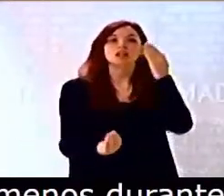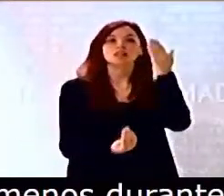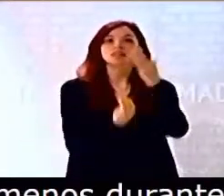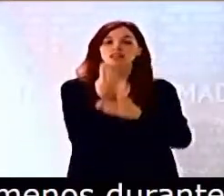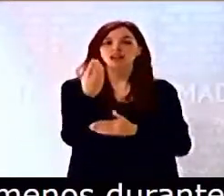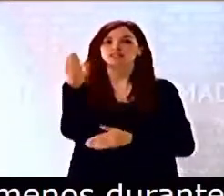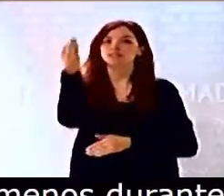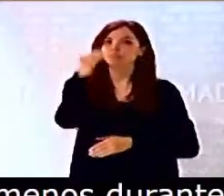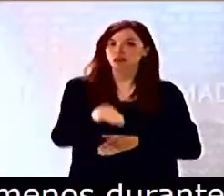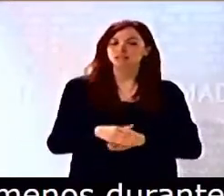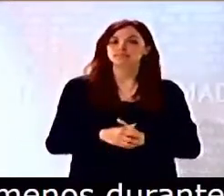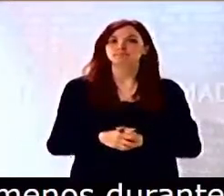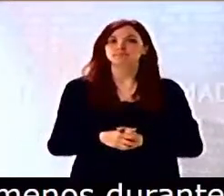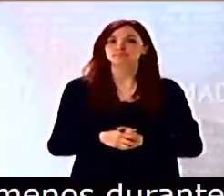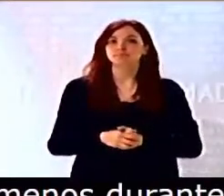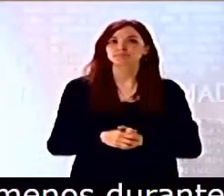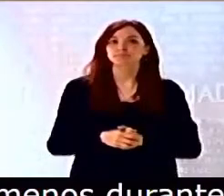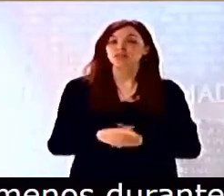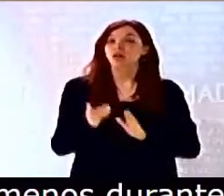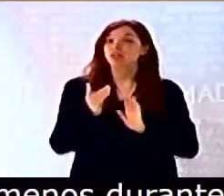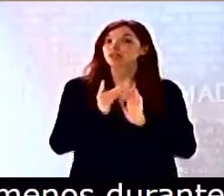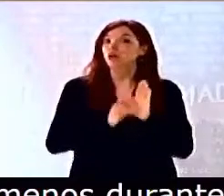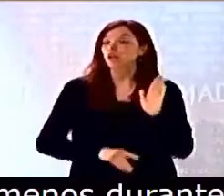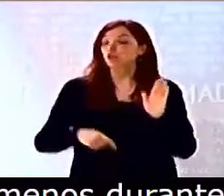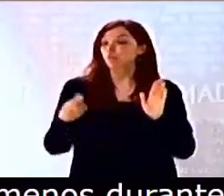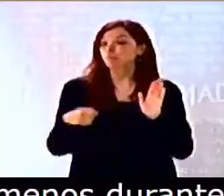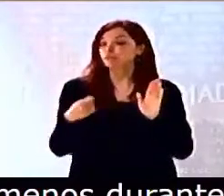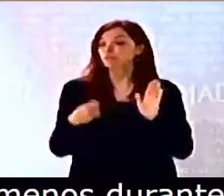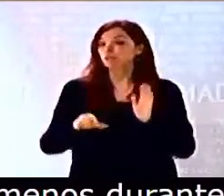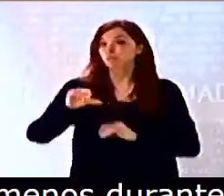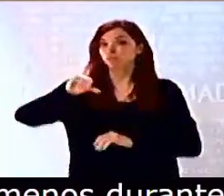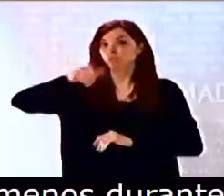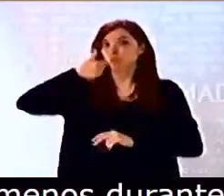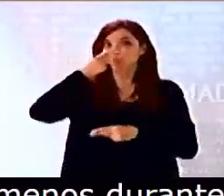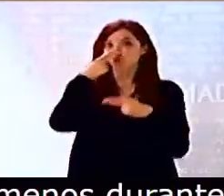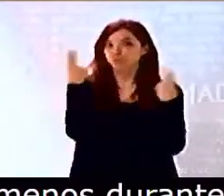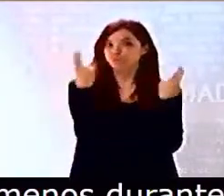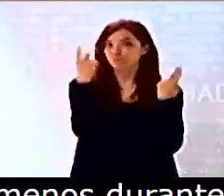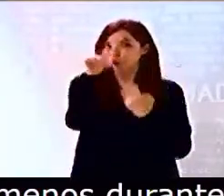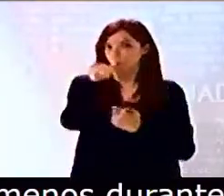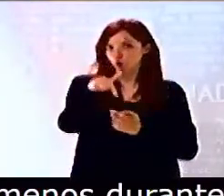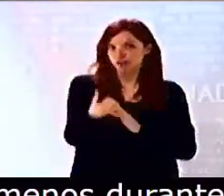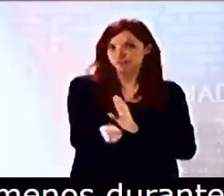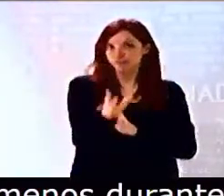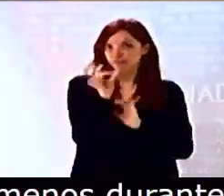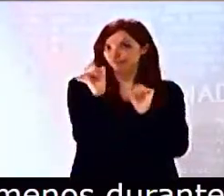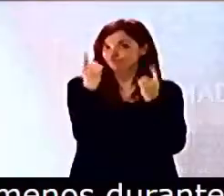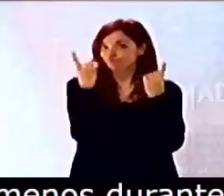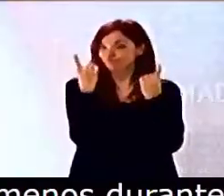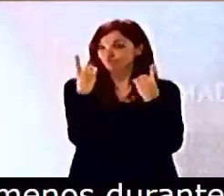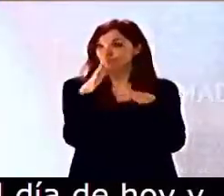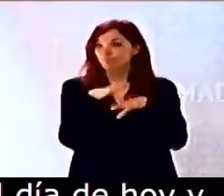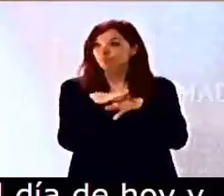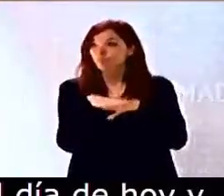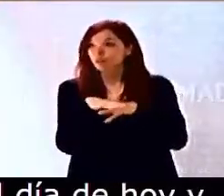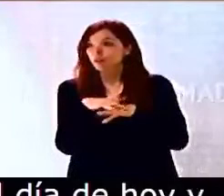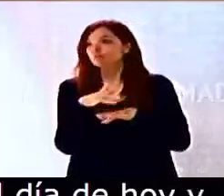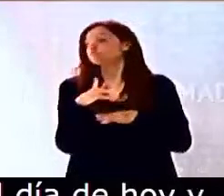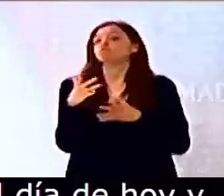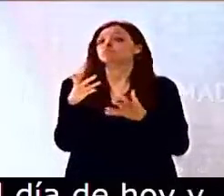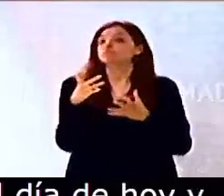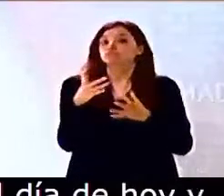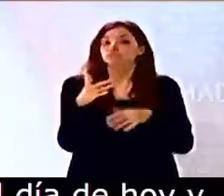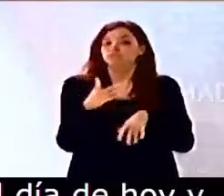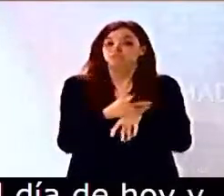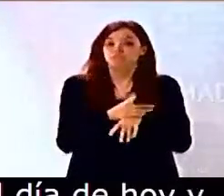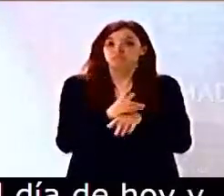Se publicará por decreto del presidente en el día de hoy, y para que no haya más vacío legal que unas